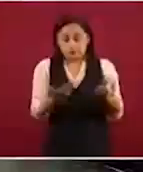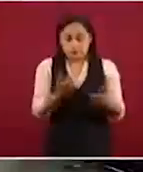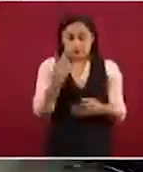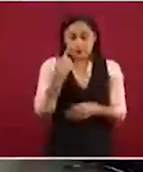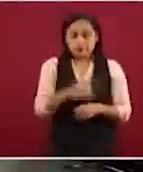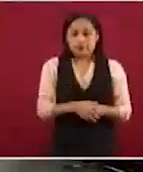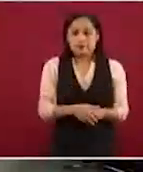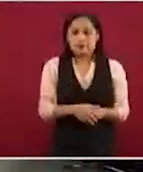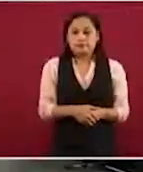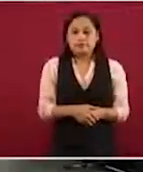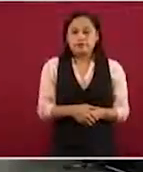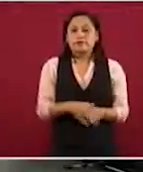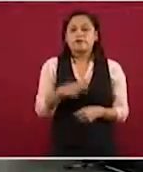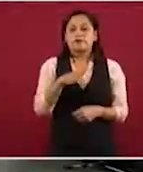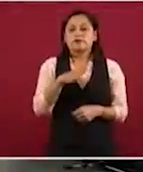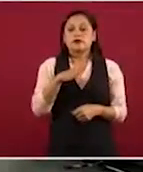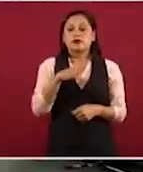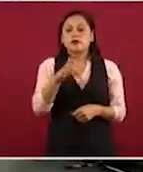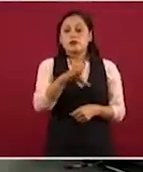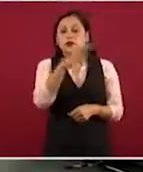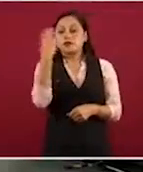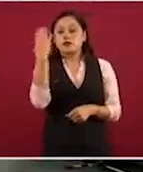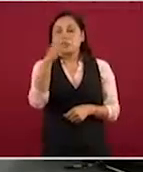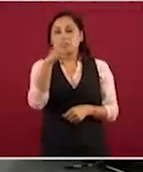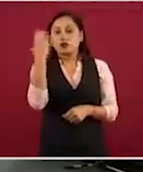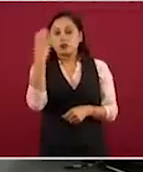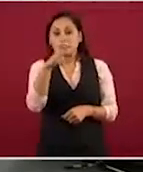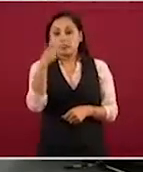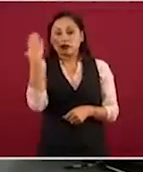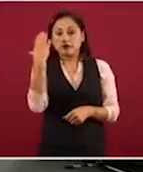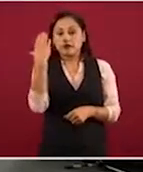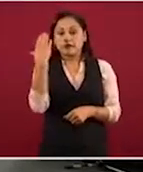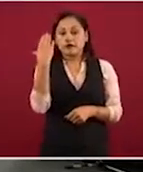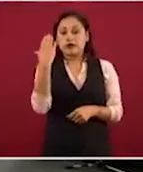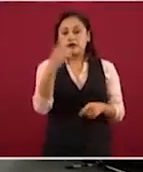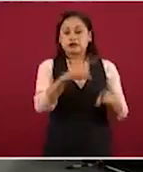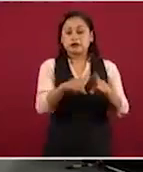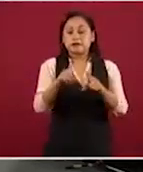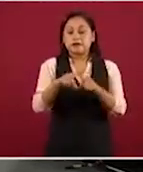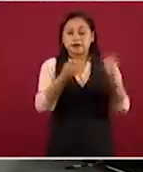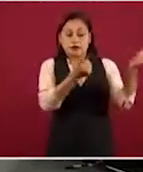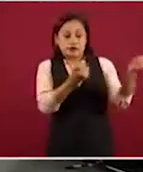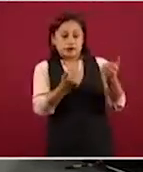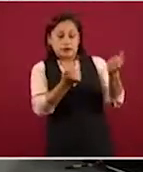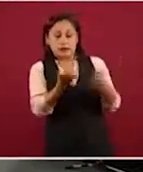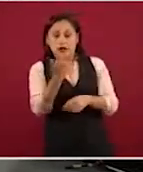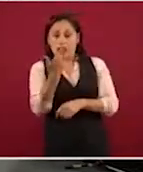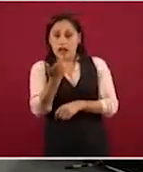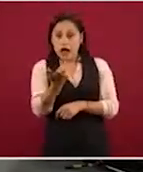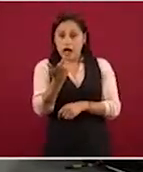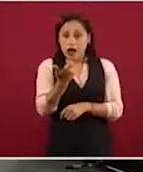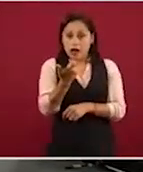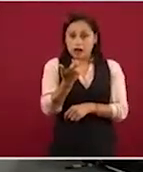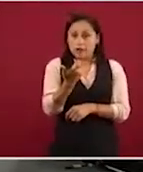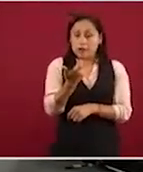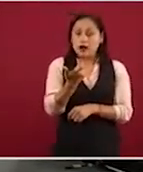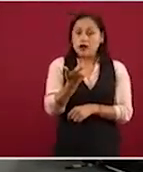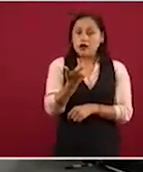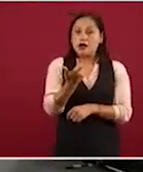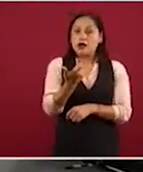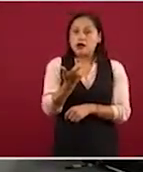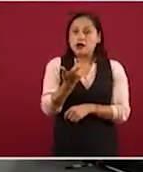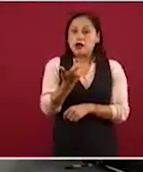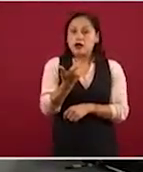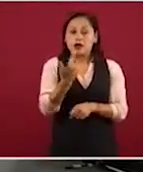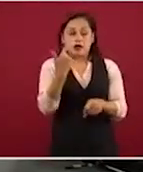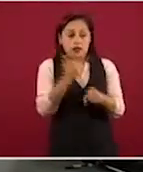Sí, tenemos aquí unas fotografías de las diferentes modalidades del tráfico de armas en donde se han asegurado en diferentes puntos. Si